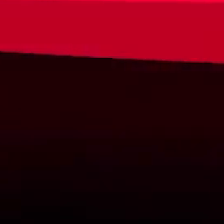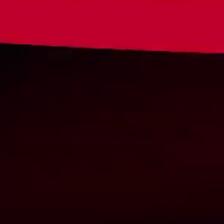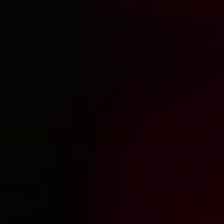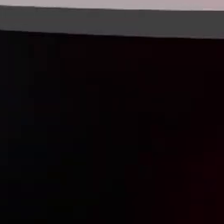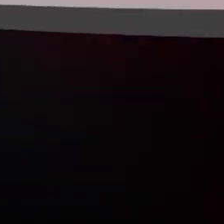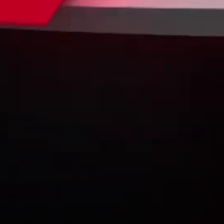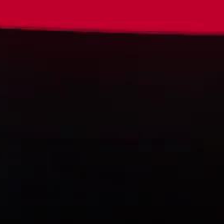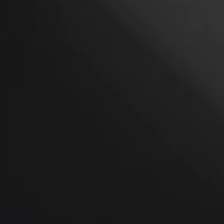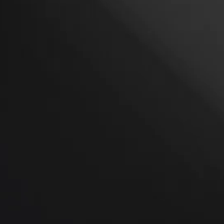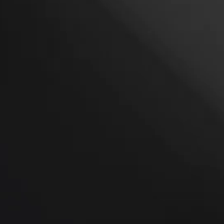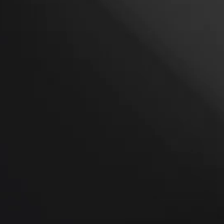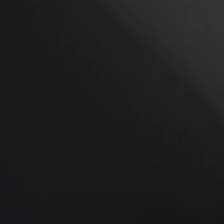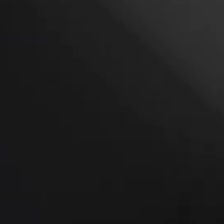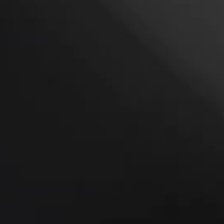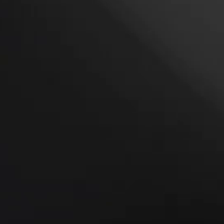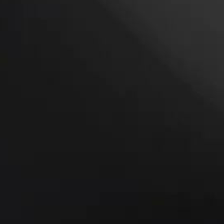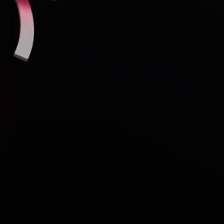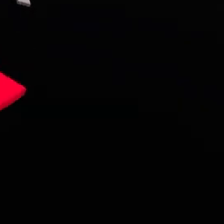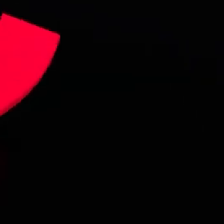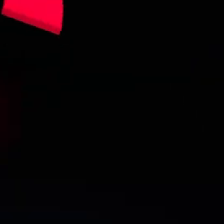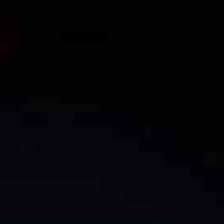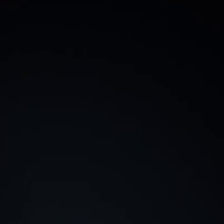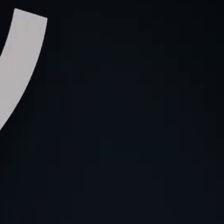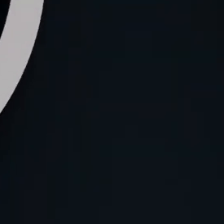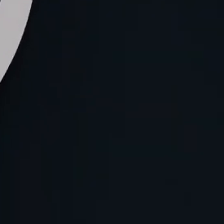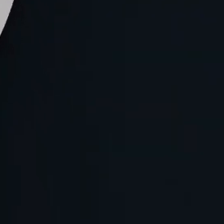bueno ah